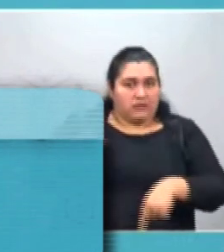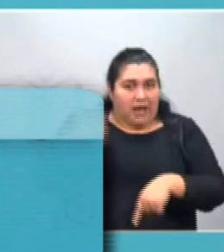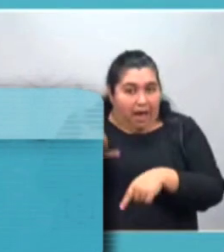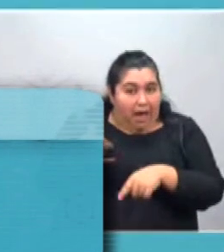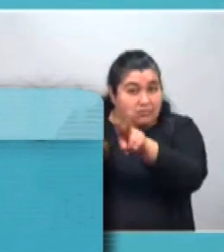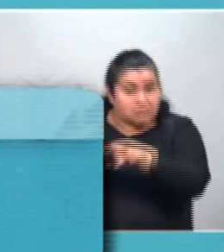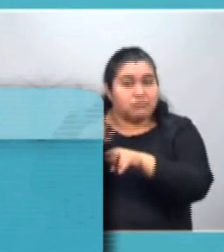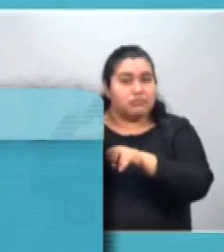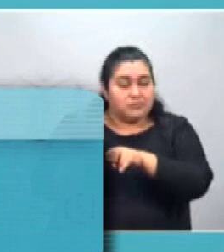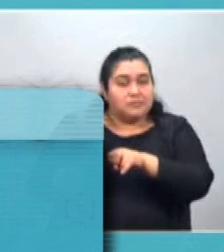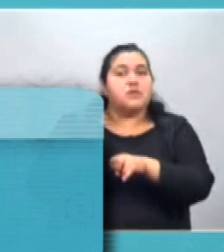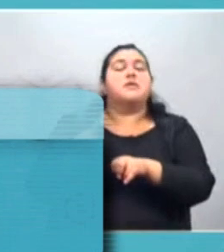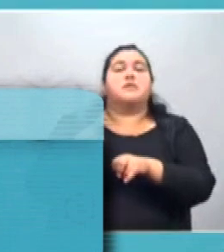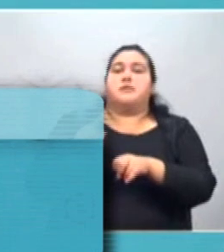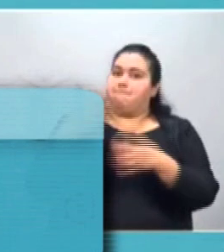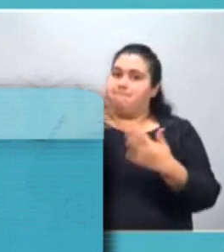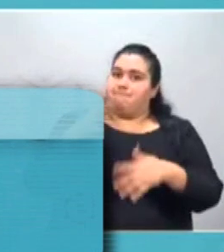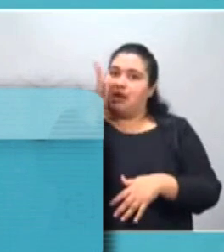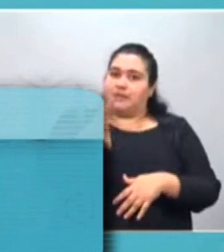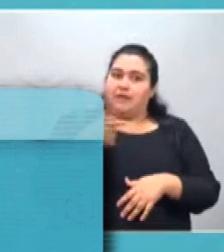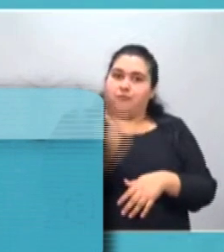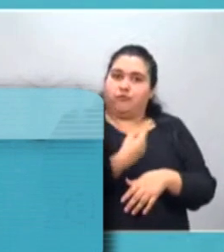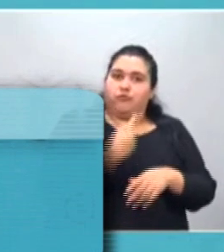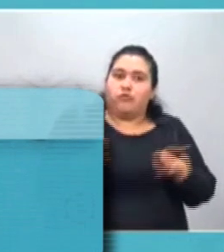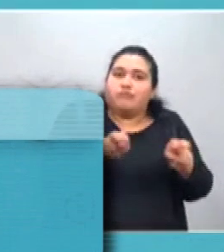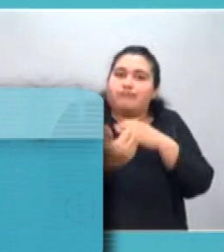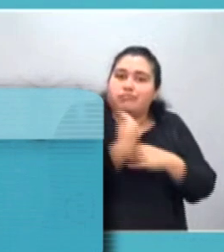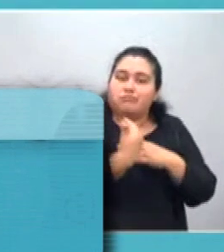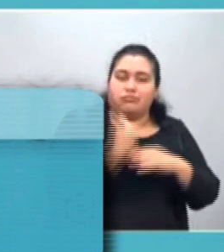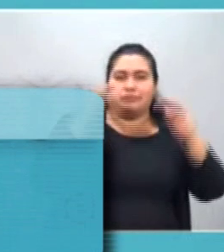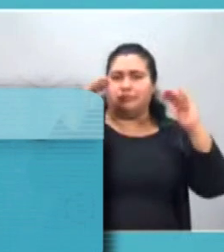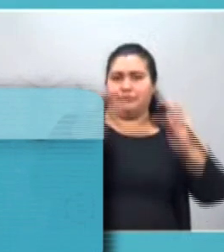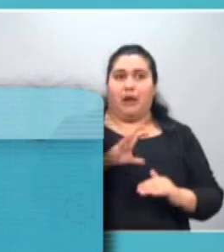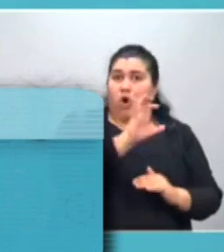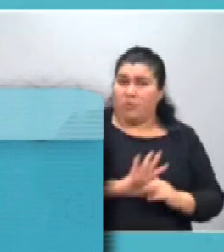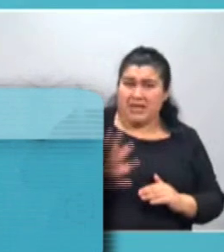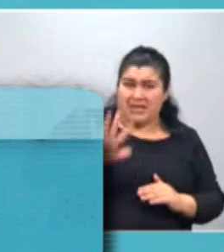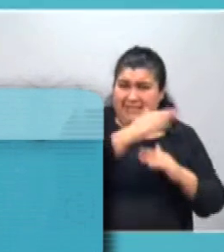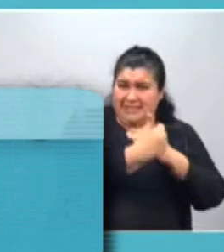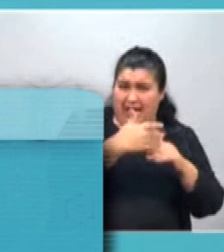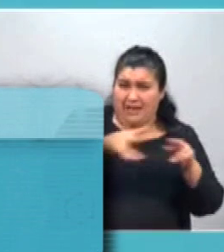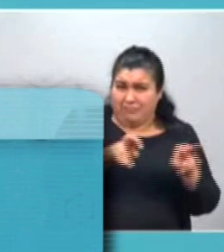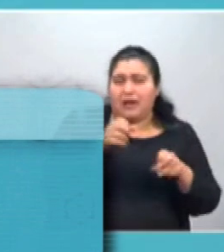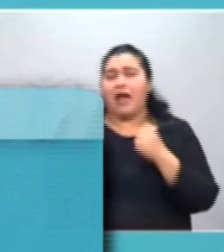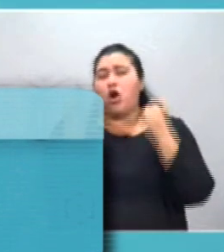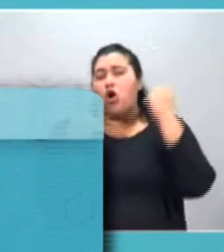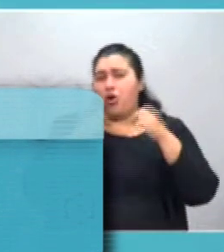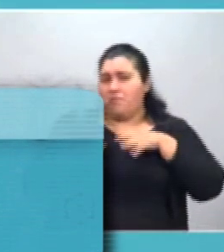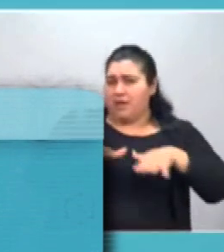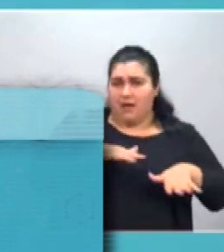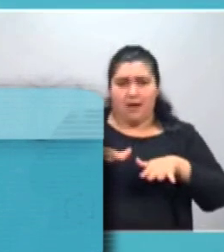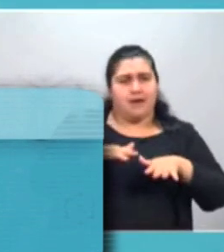consecuencia de la devaluación. Nos está cayendo la recaudación provincial, obviamente, porque la actividad económica